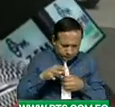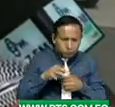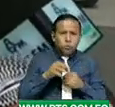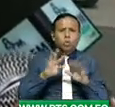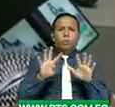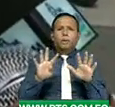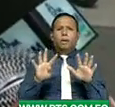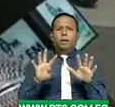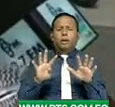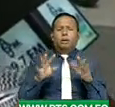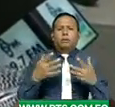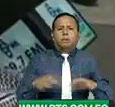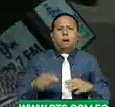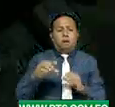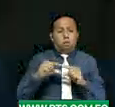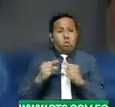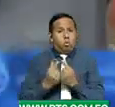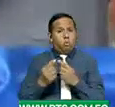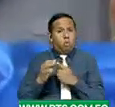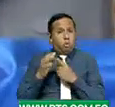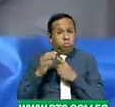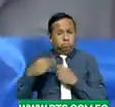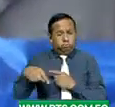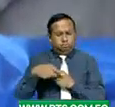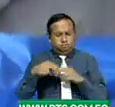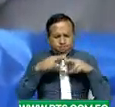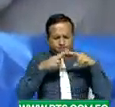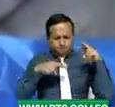unidades de inteligencia están trabajando en ello.